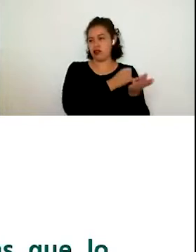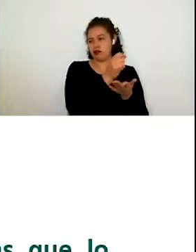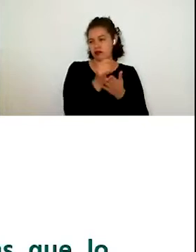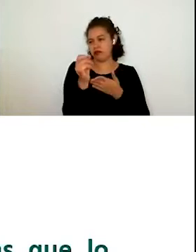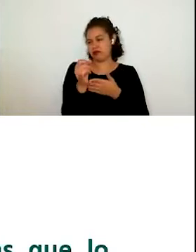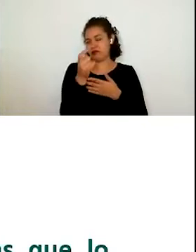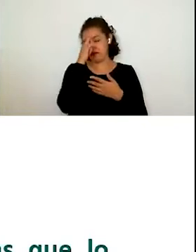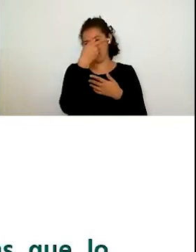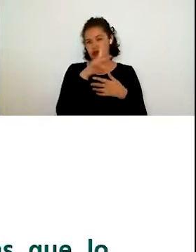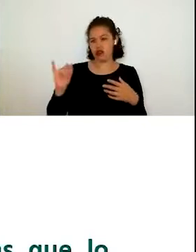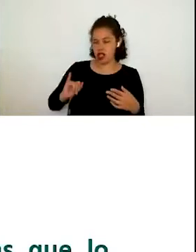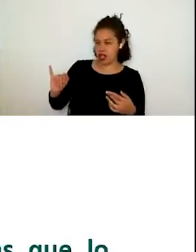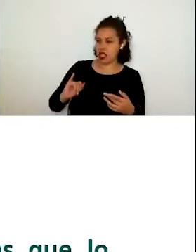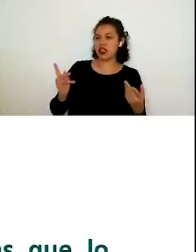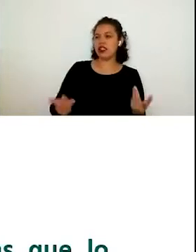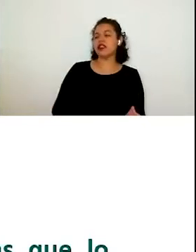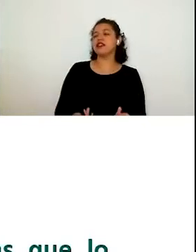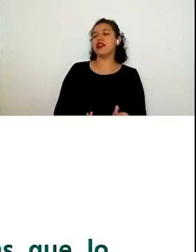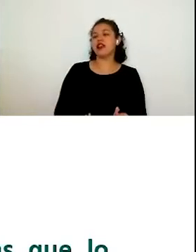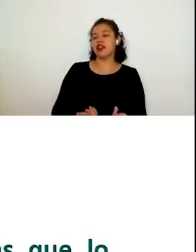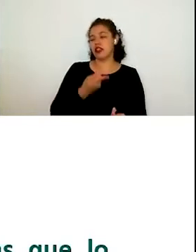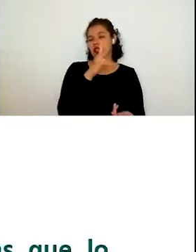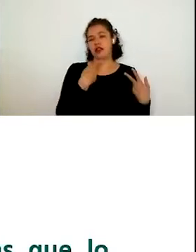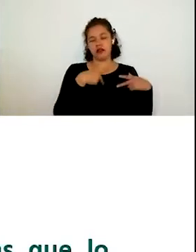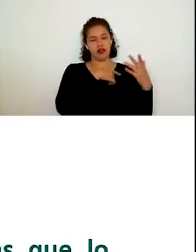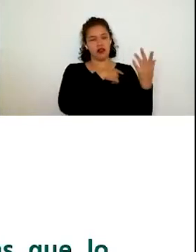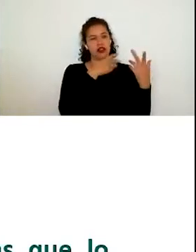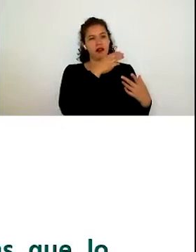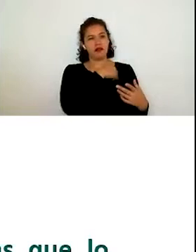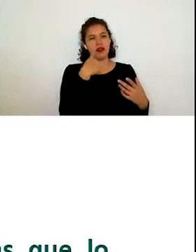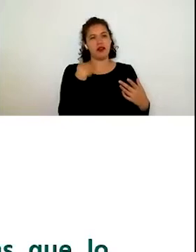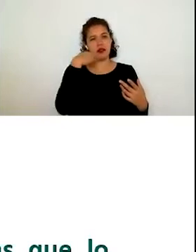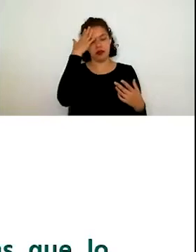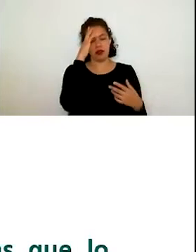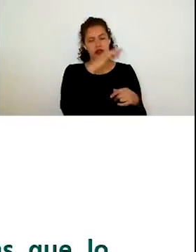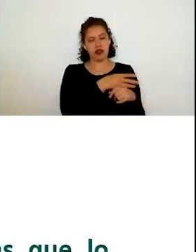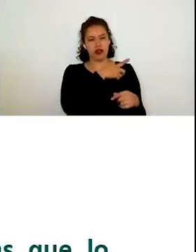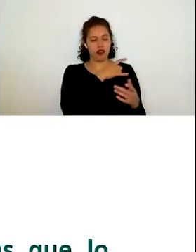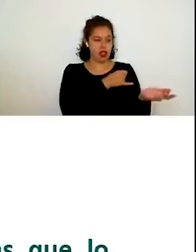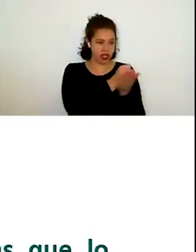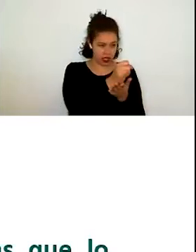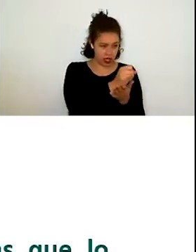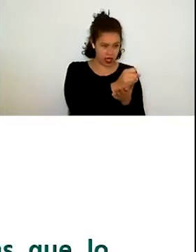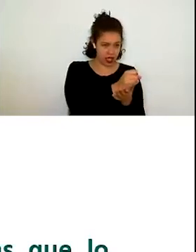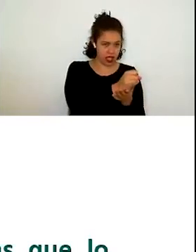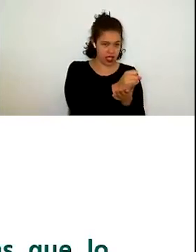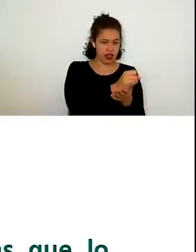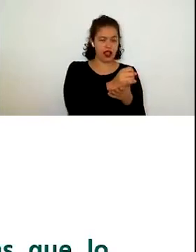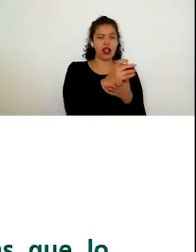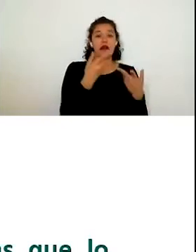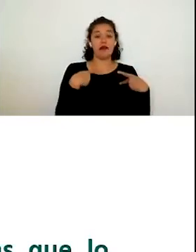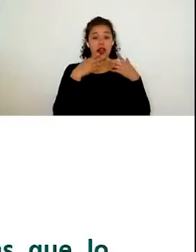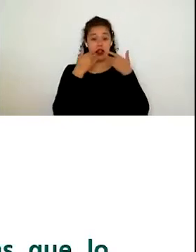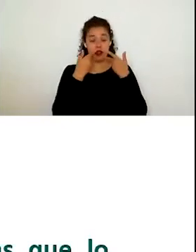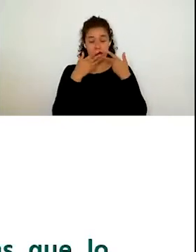los intereses y conforme a lo que decidan los propios miembros del patronato. Si es que ya no existen fundadores, los fundadores por lo